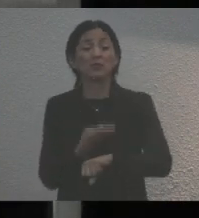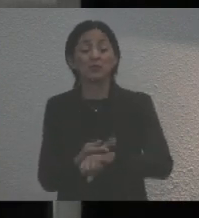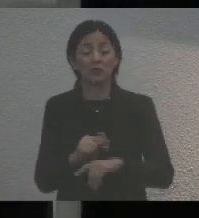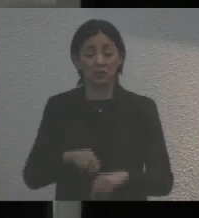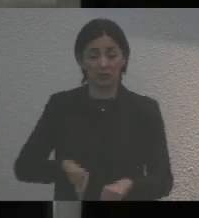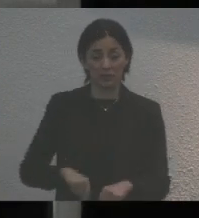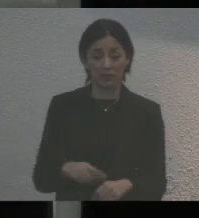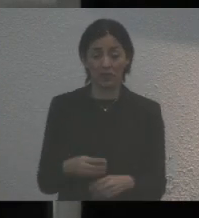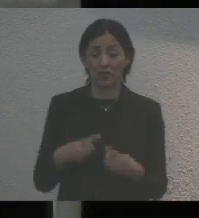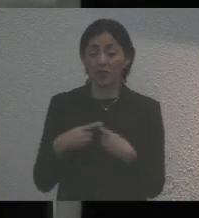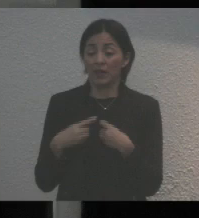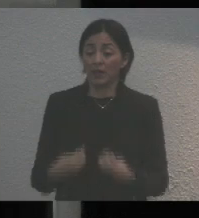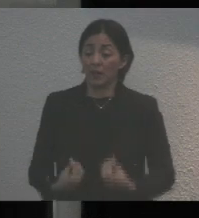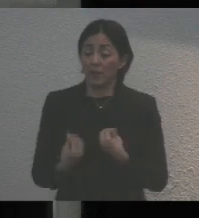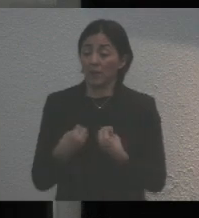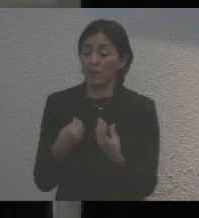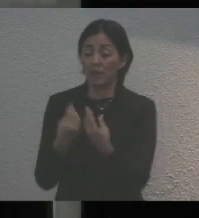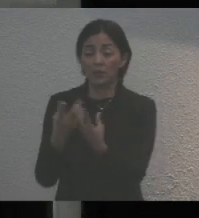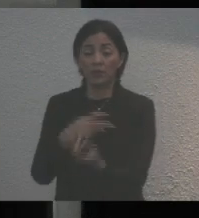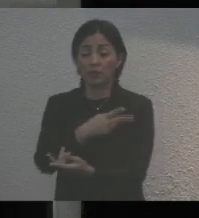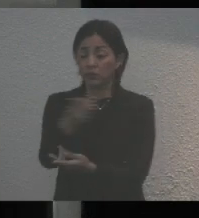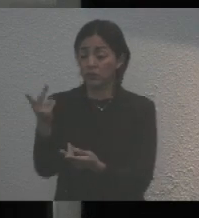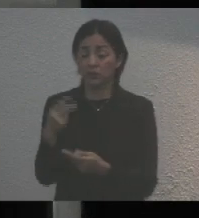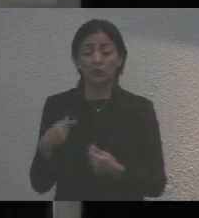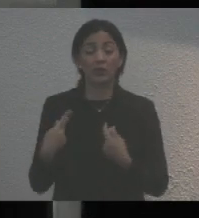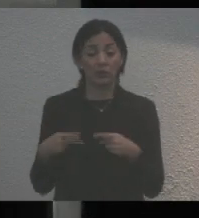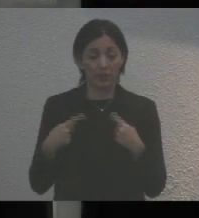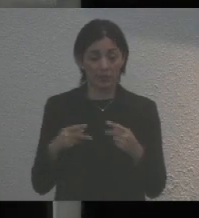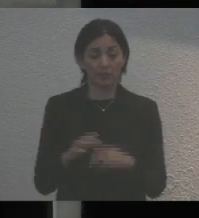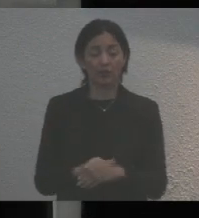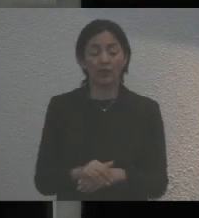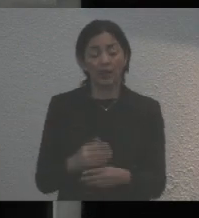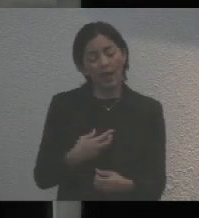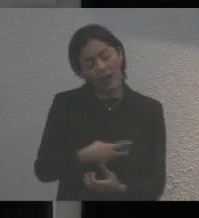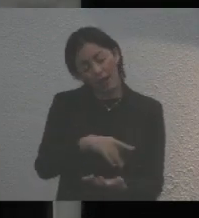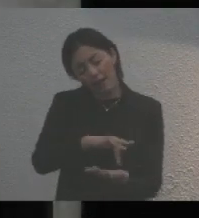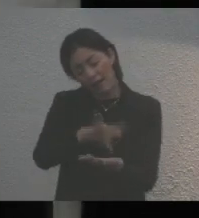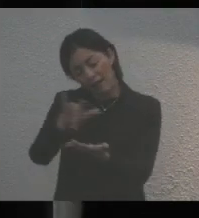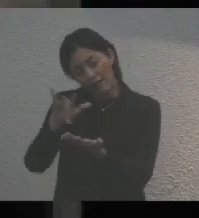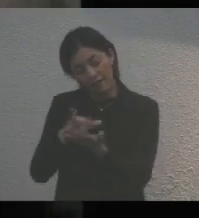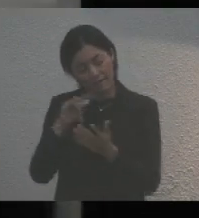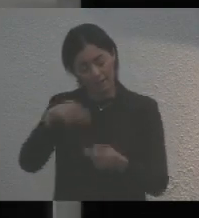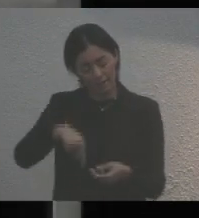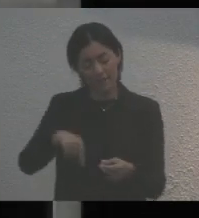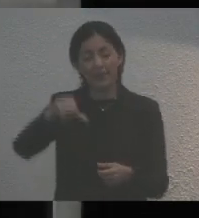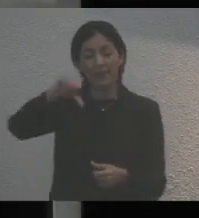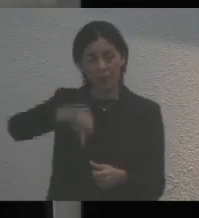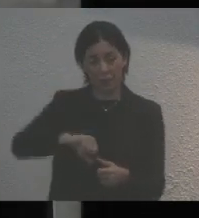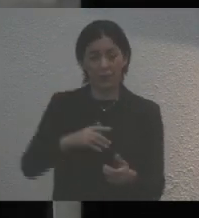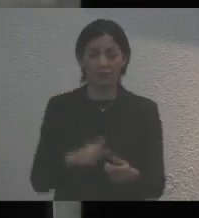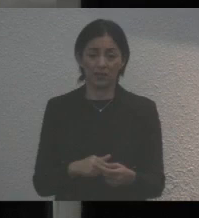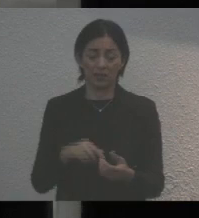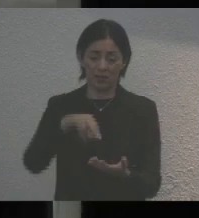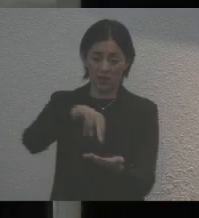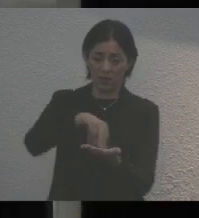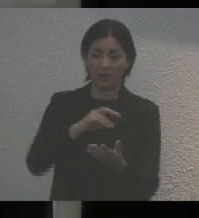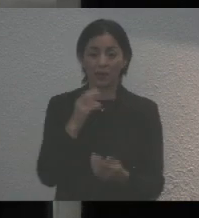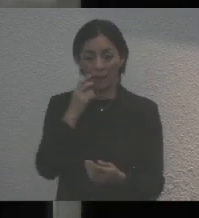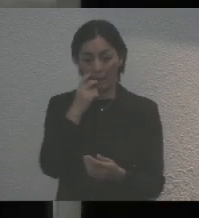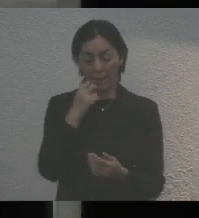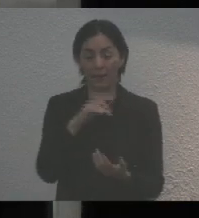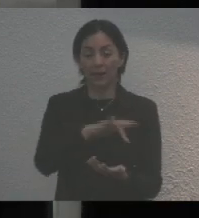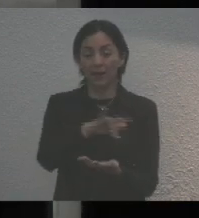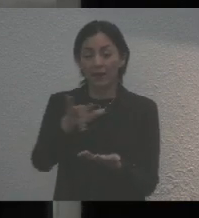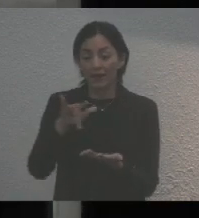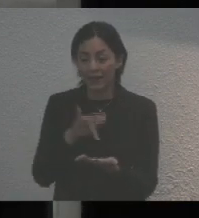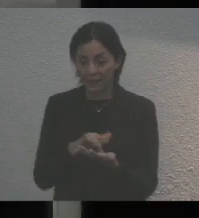demás. Quiero terminar agradeciendo a todas las personas que han hecho posible que el día de hoy esté en este recinto.